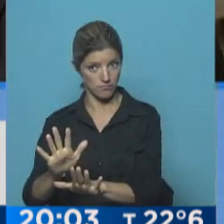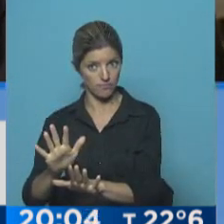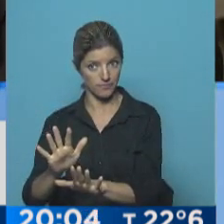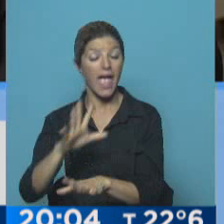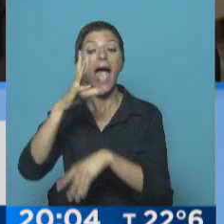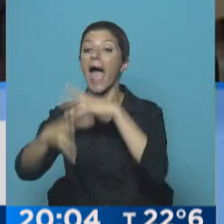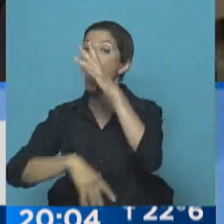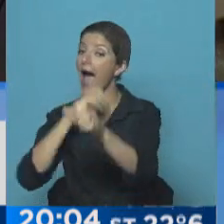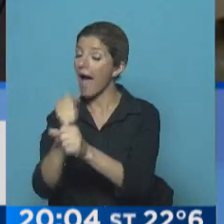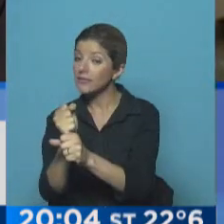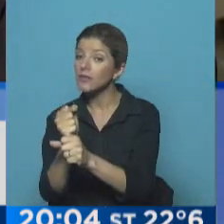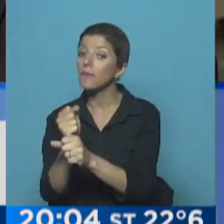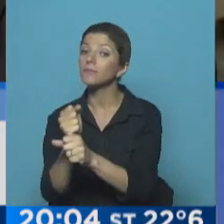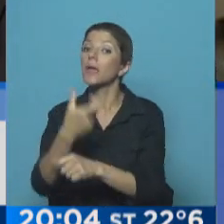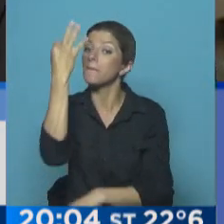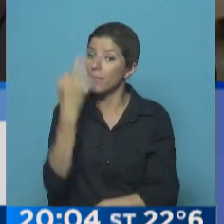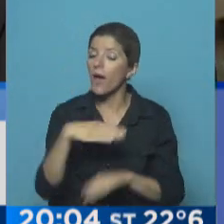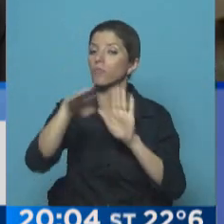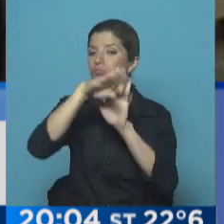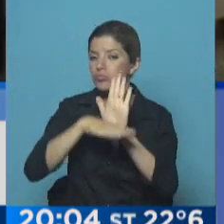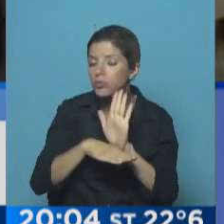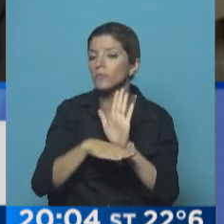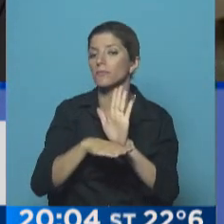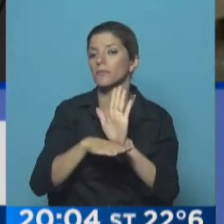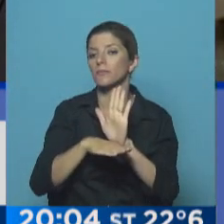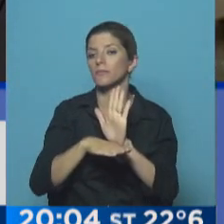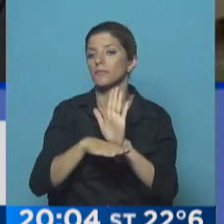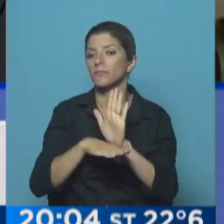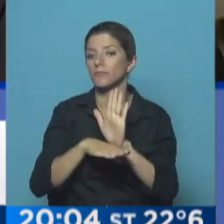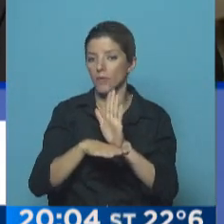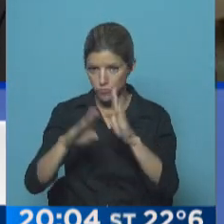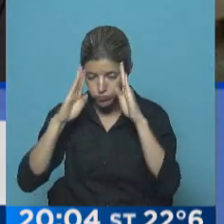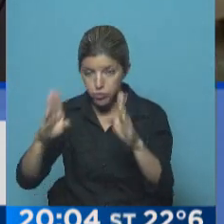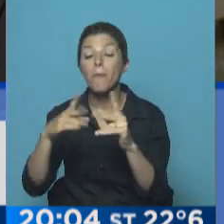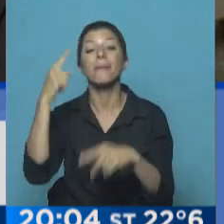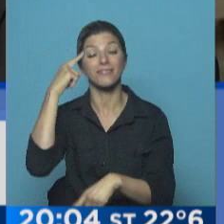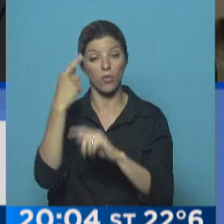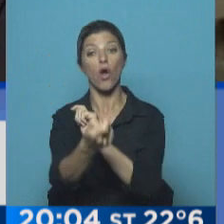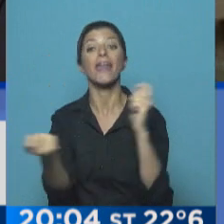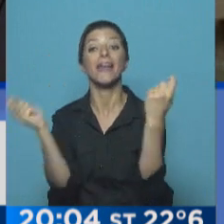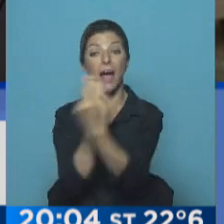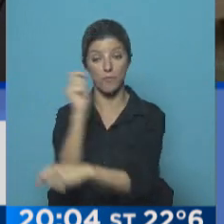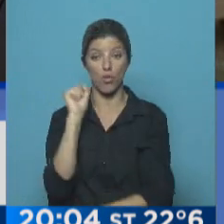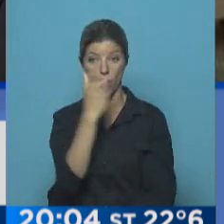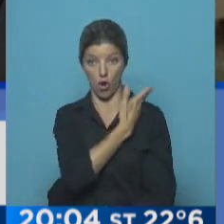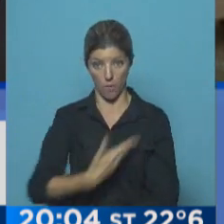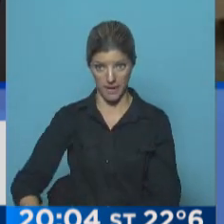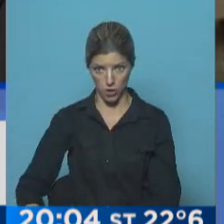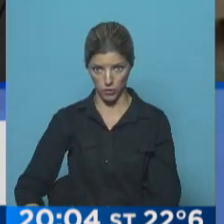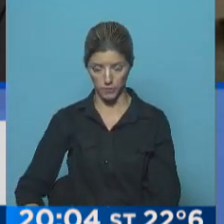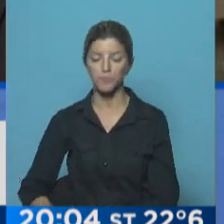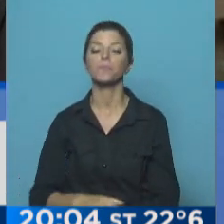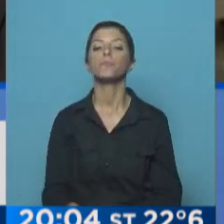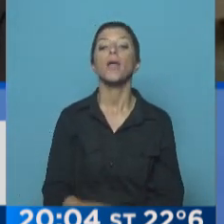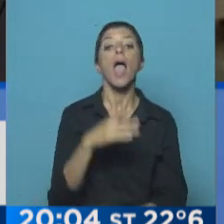tanto no se realice en realidad una agenda parlamentaria que solo atinente a la transición. El oficialismo logró finalmente